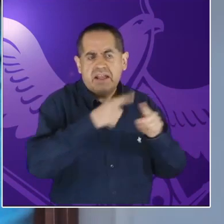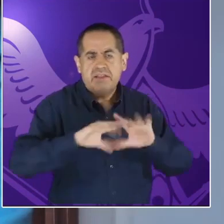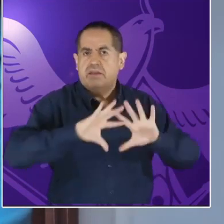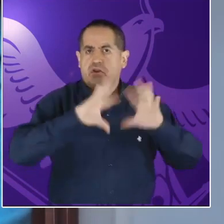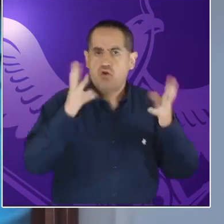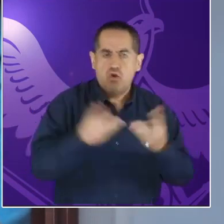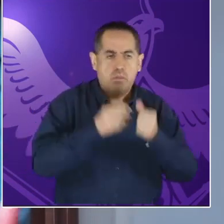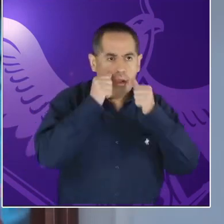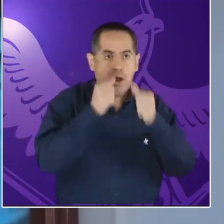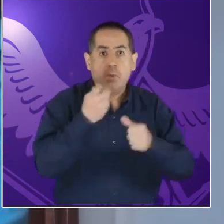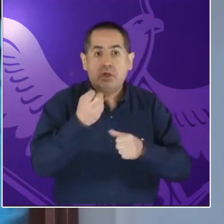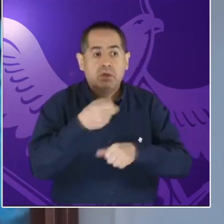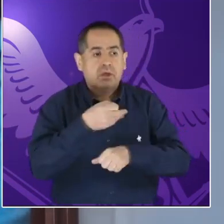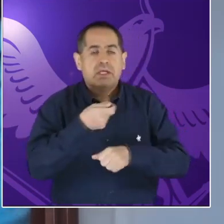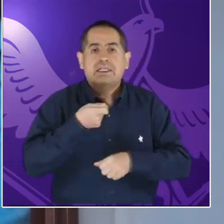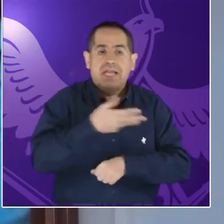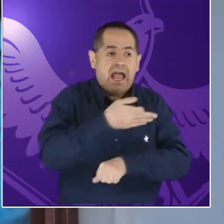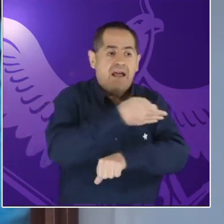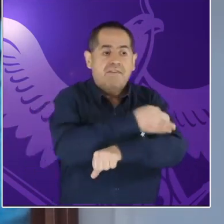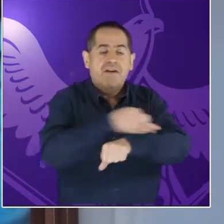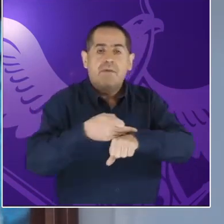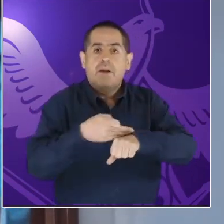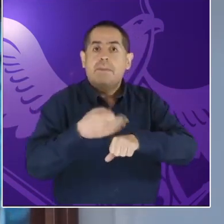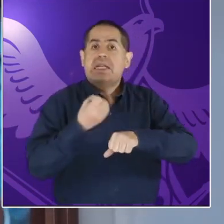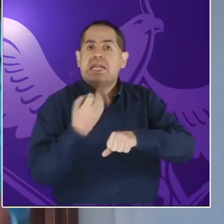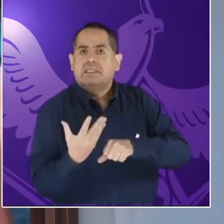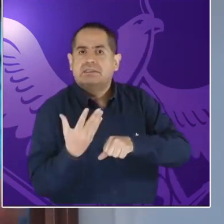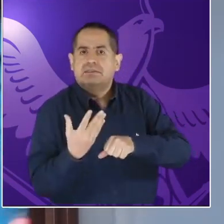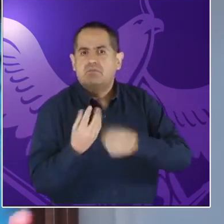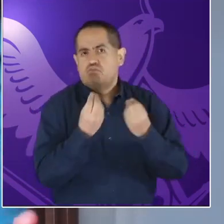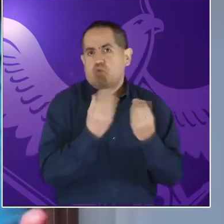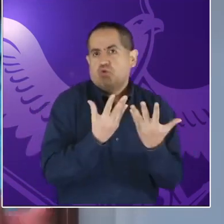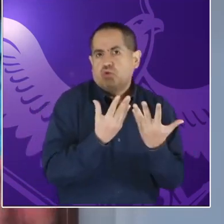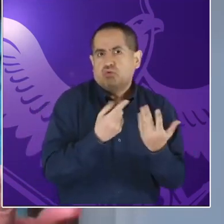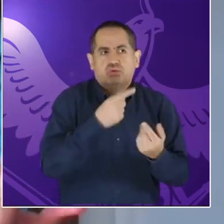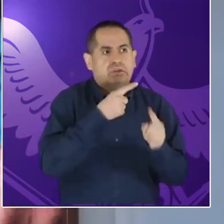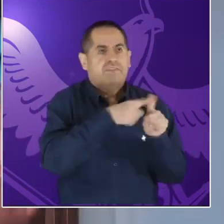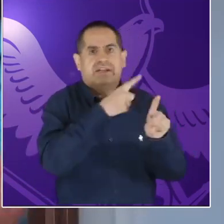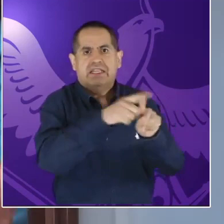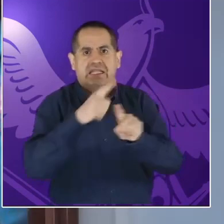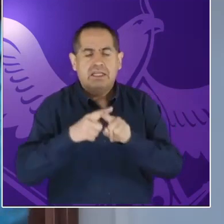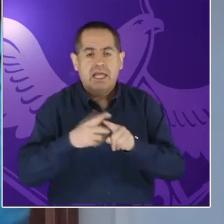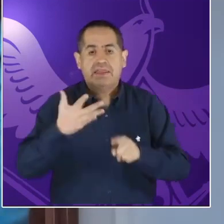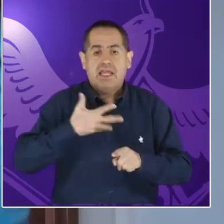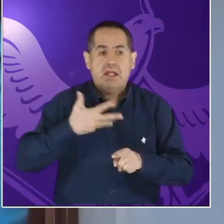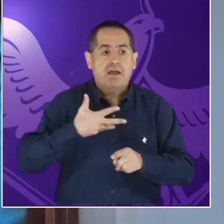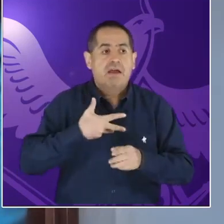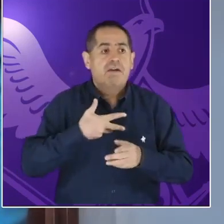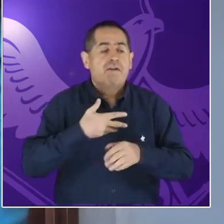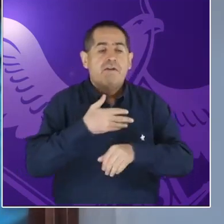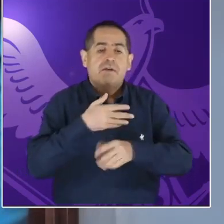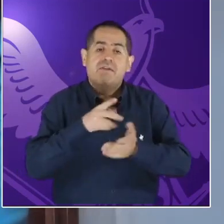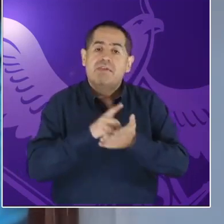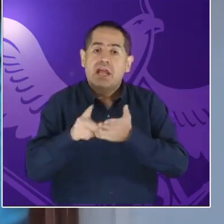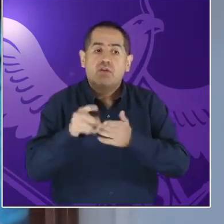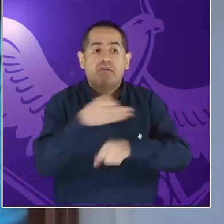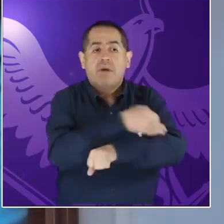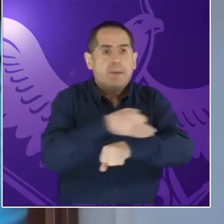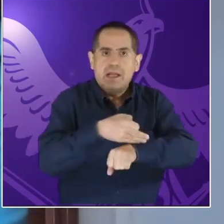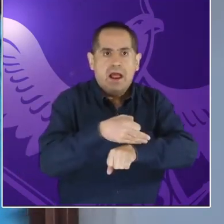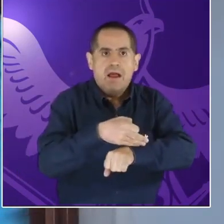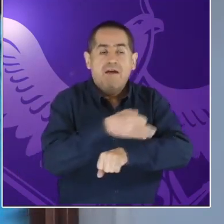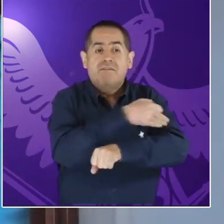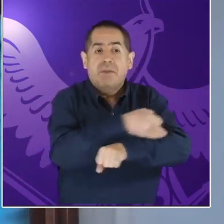habla de las familias en plural y en efecto del derecho de familias y no solo de un derecho de familias